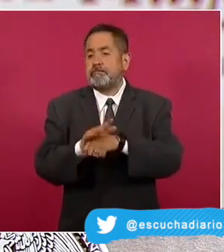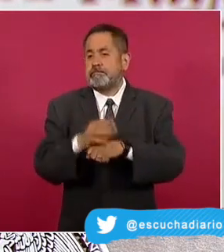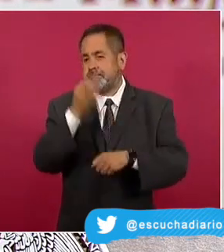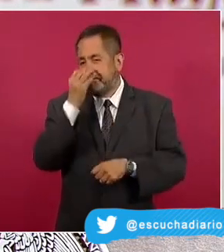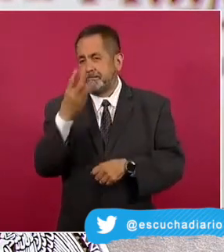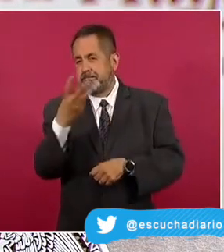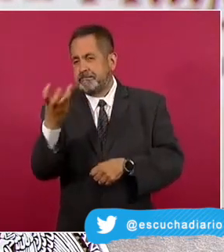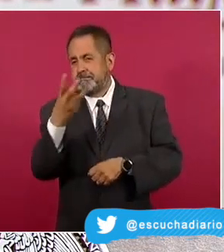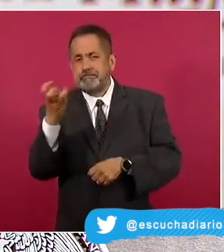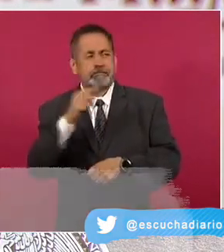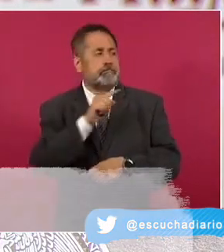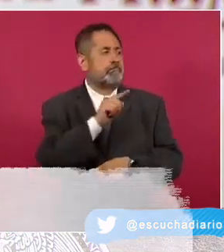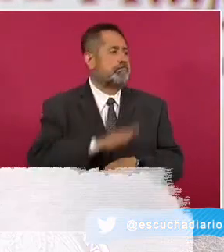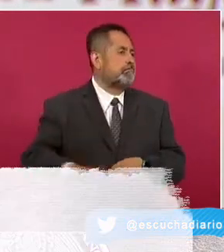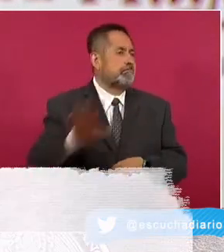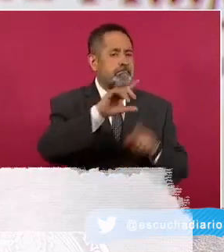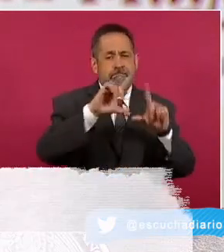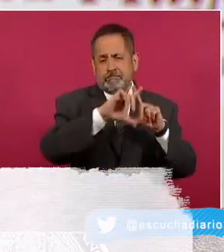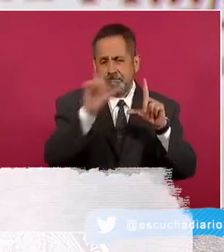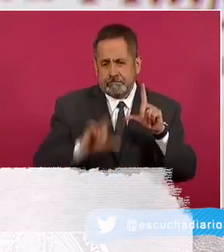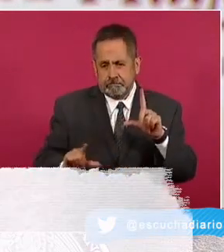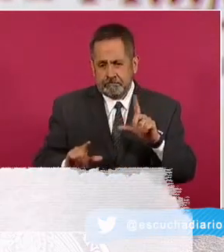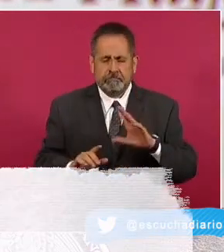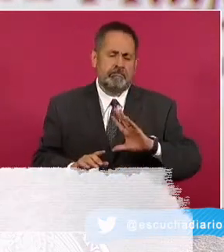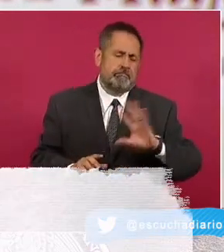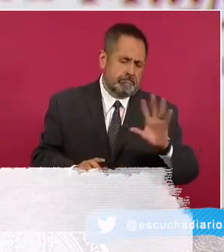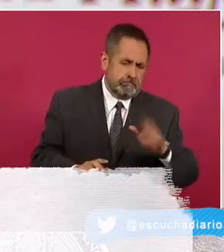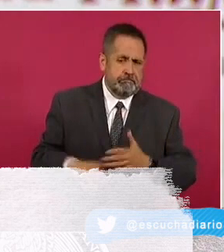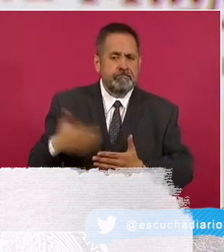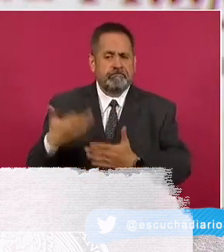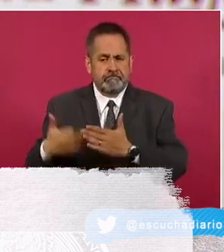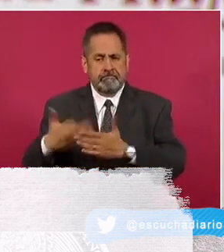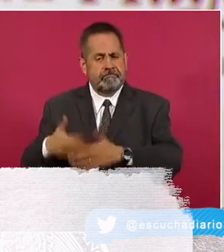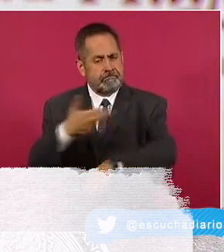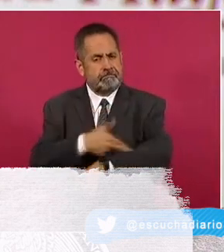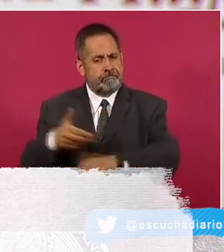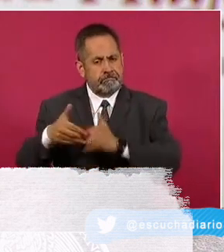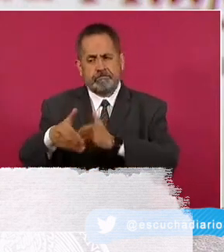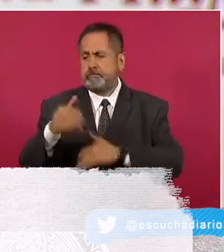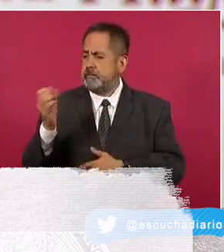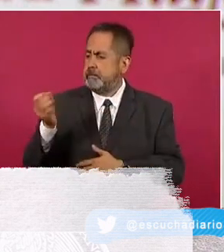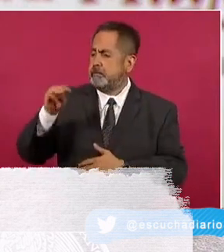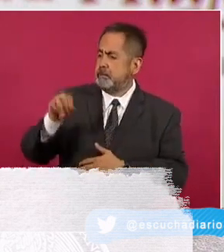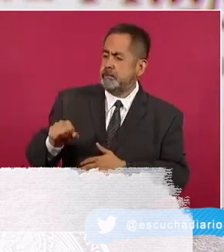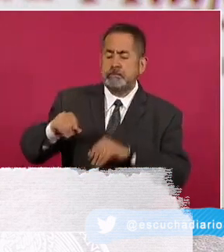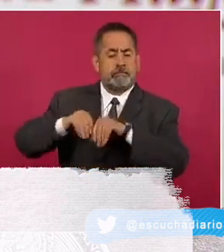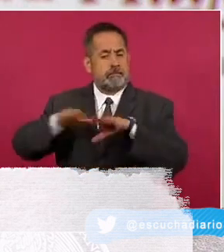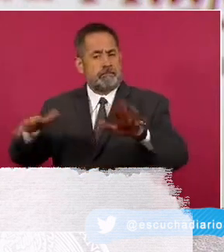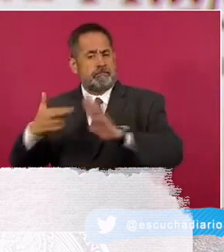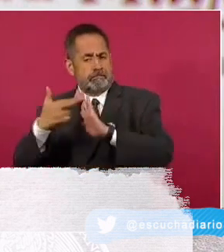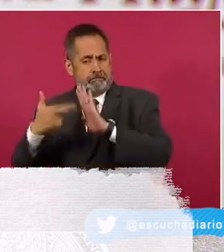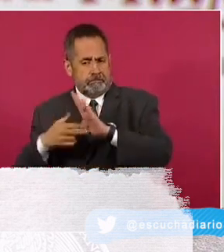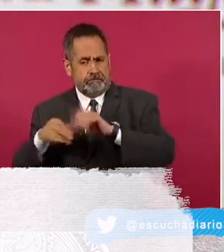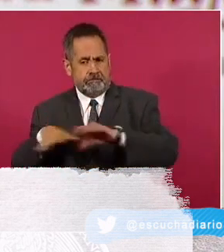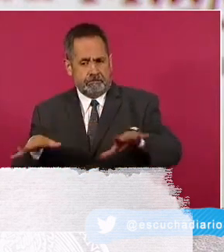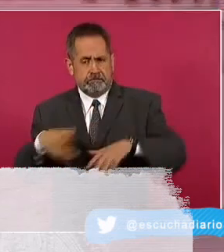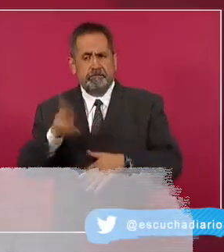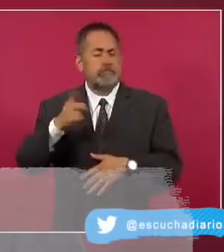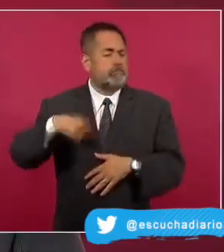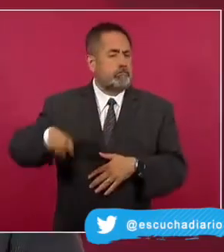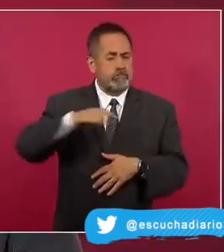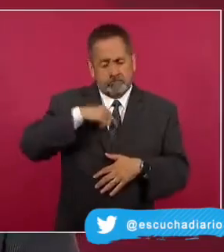Mantener precauciones en espacios públicos, así como el saludo a distancia. No saludar de beso, de mano o de